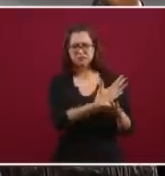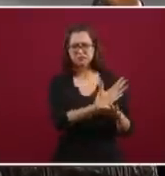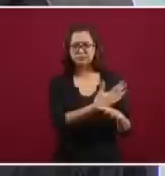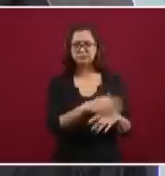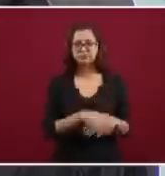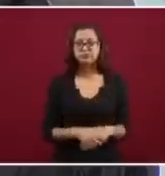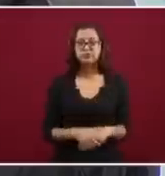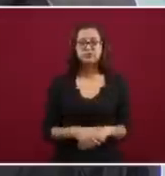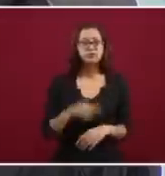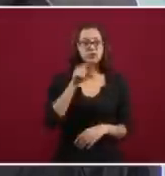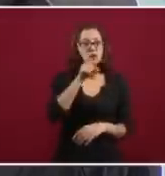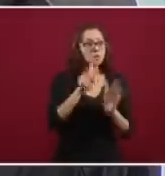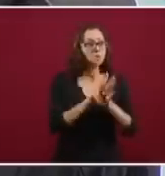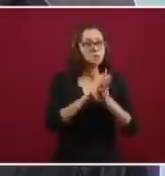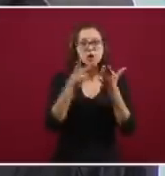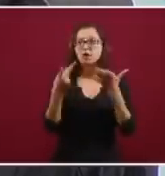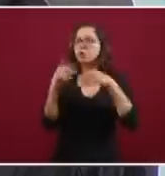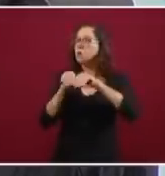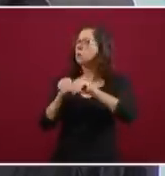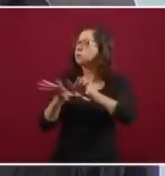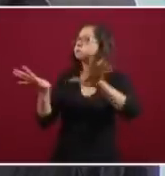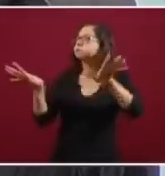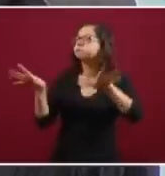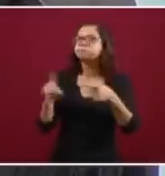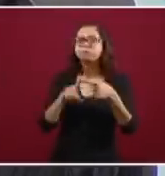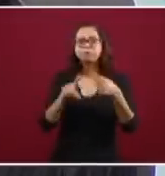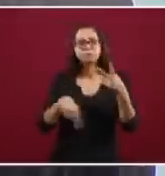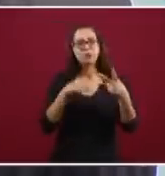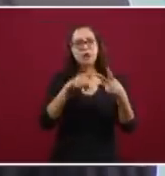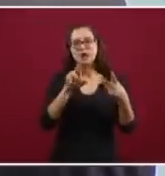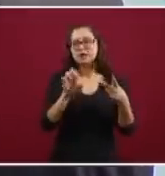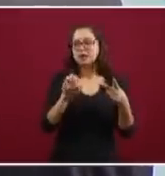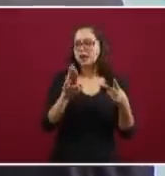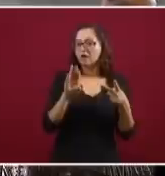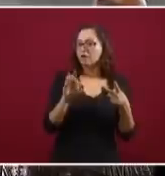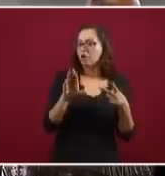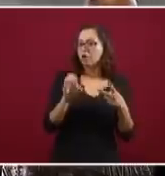aparece en el Universal ni en el Reforma